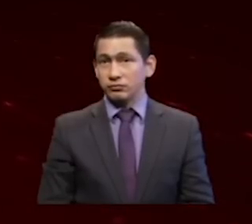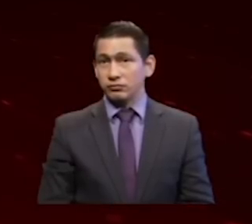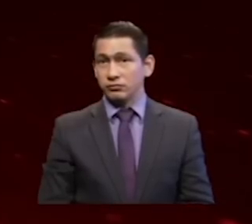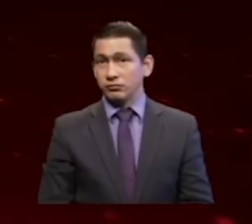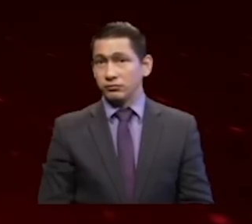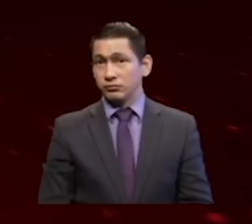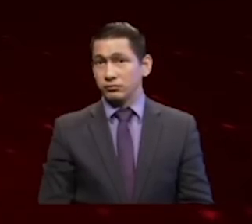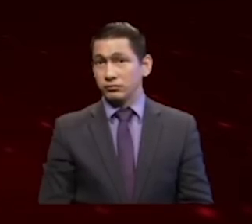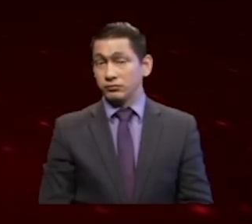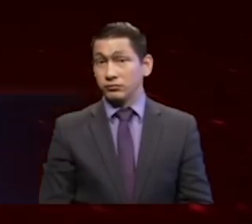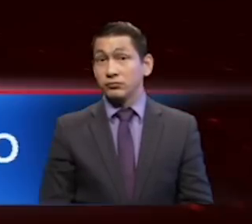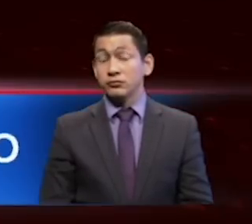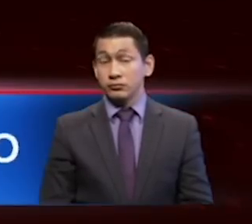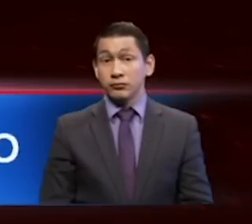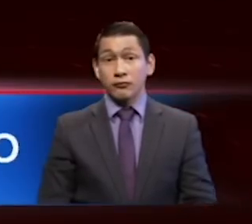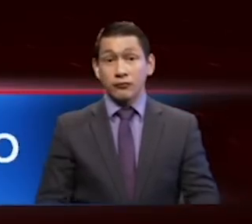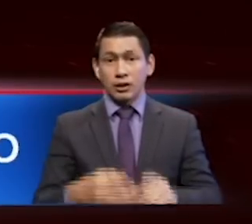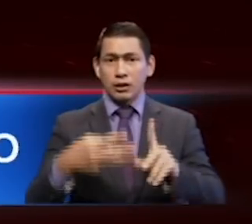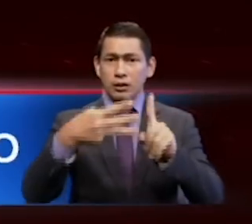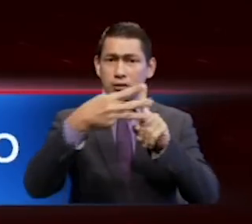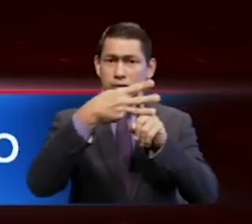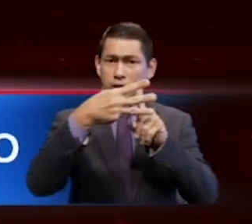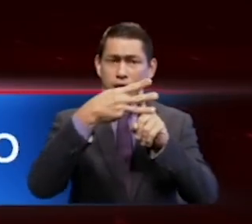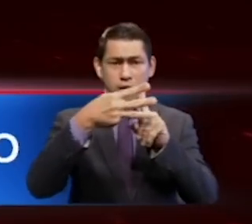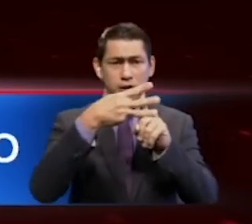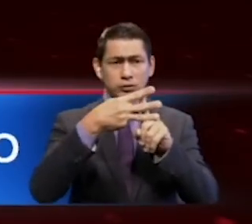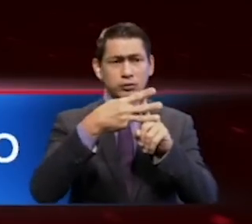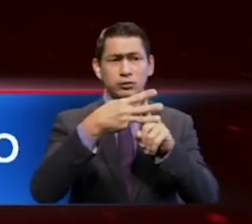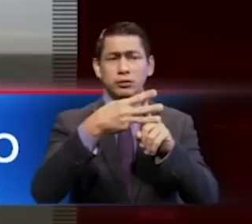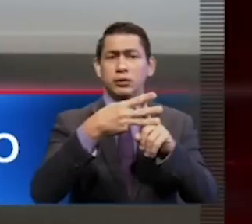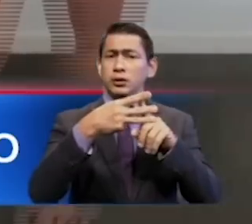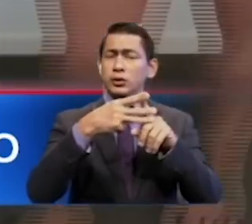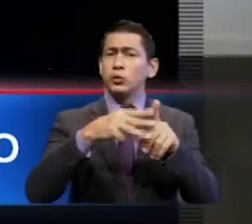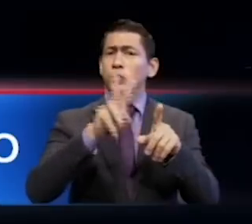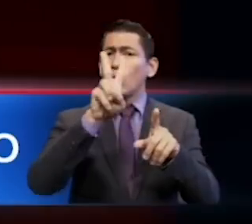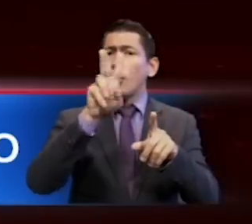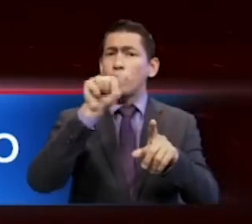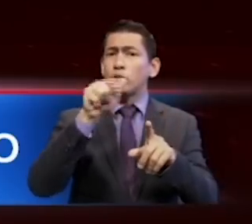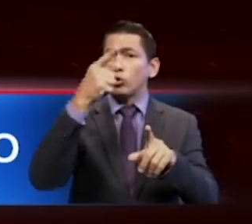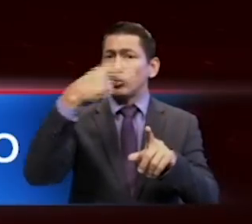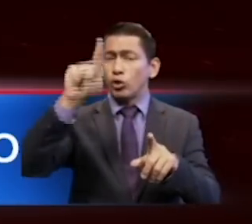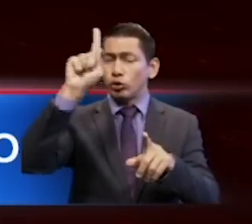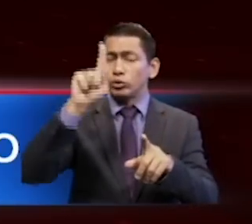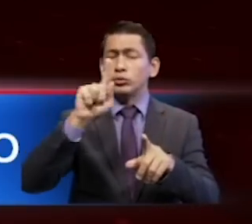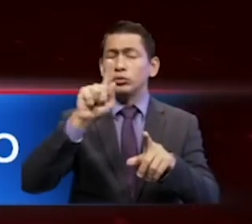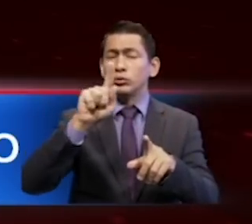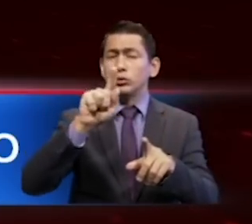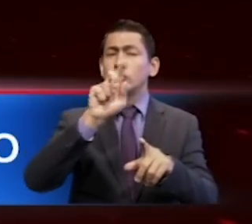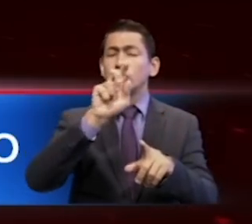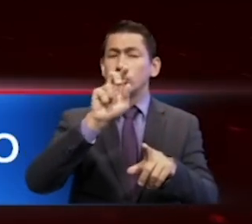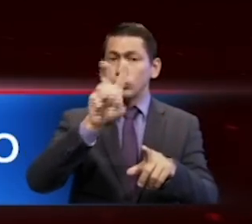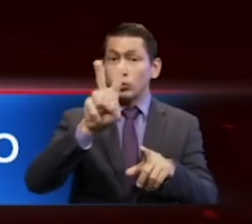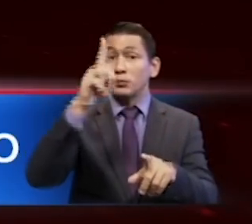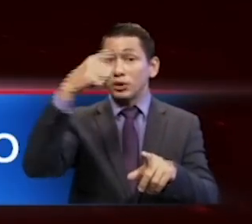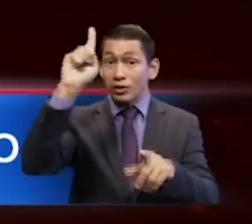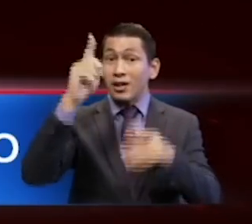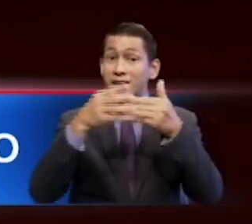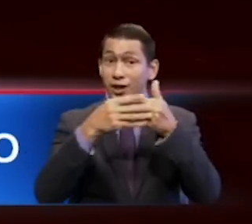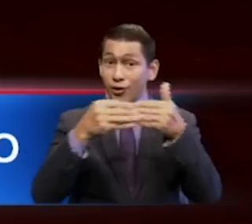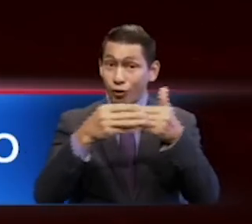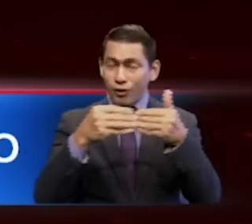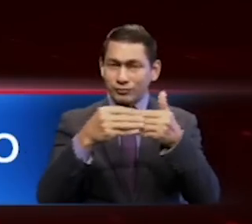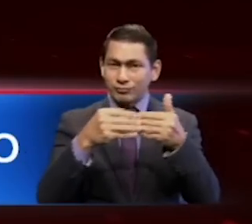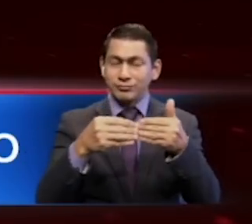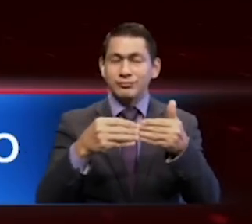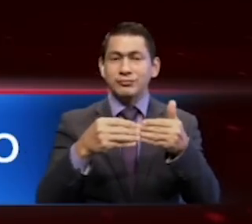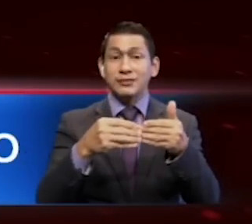Su popularidad radica en la red social TikTok, que contiene 1.2 billones de videos fármaco utilizado para tratar la diabetes tipo 2, pero